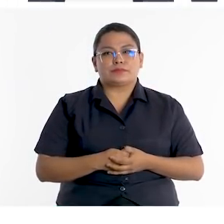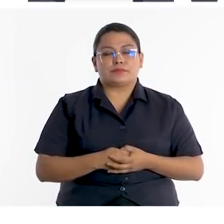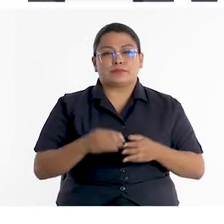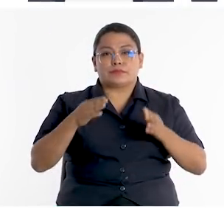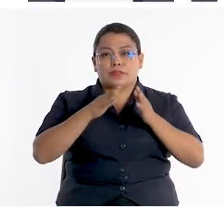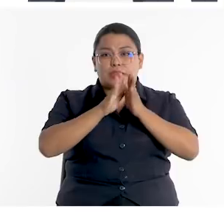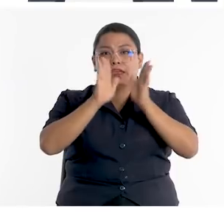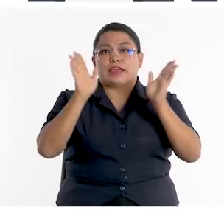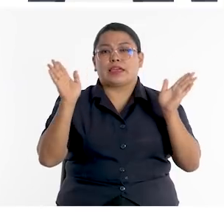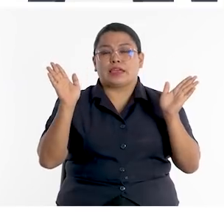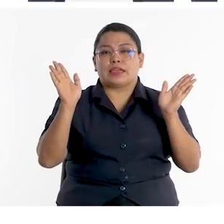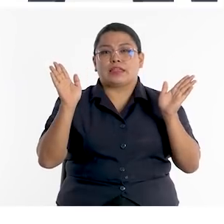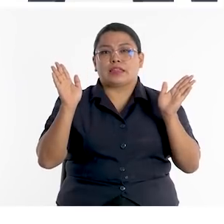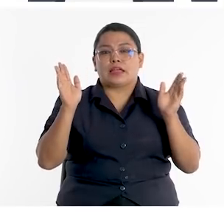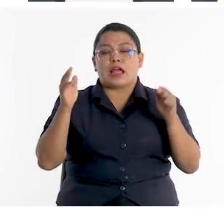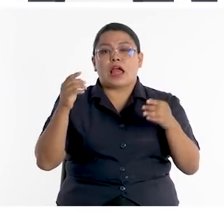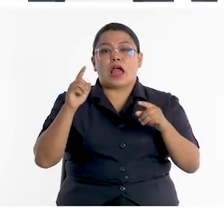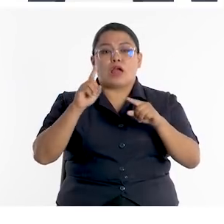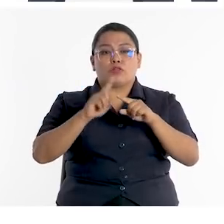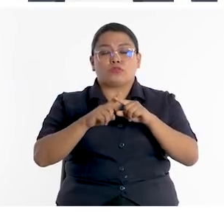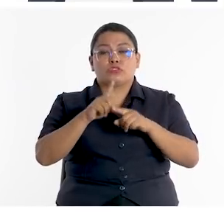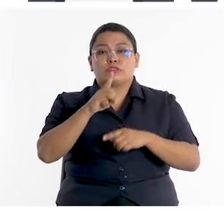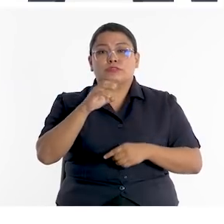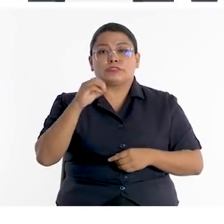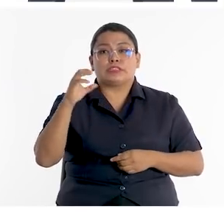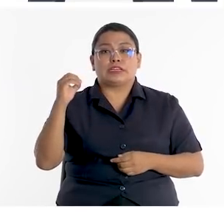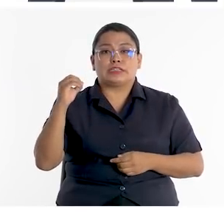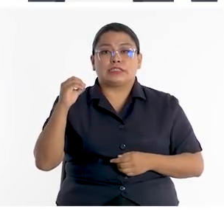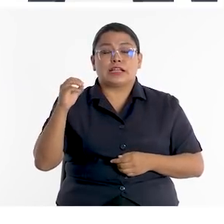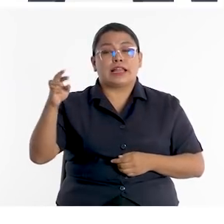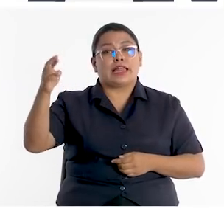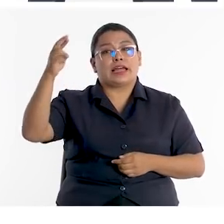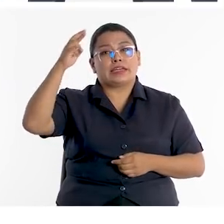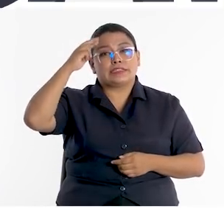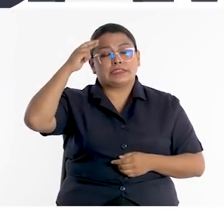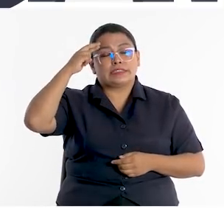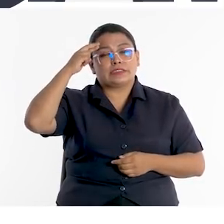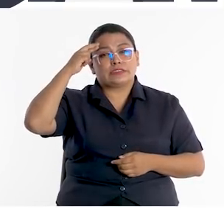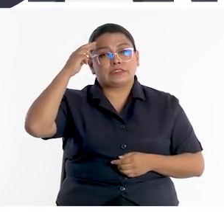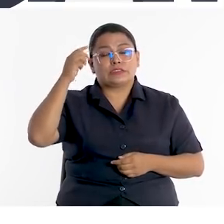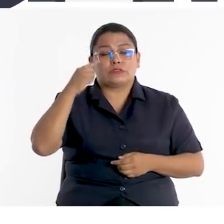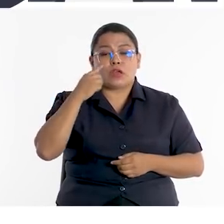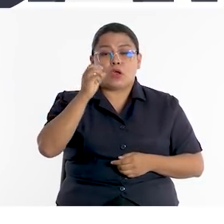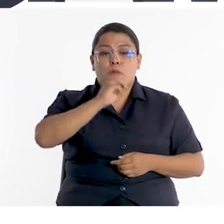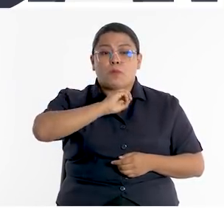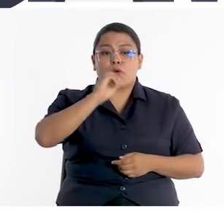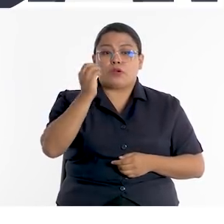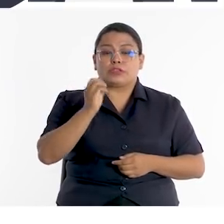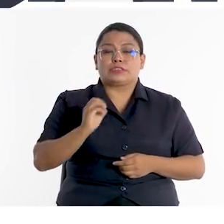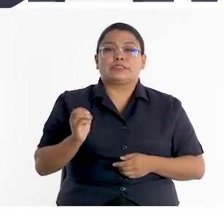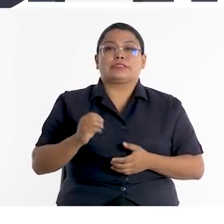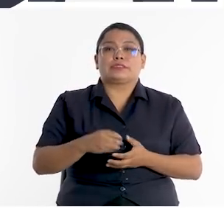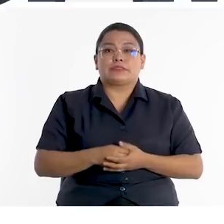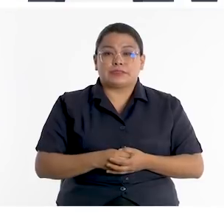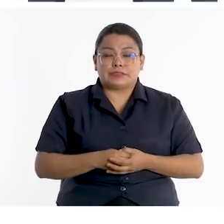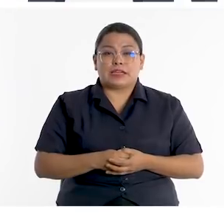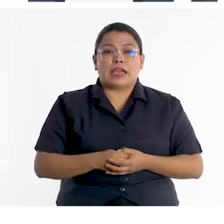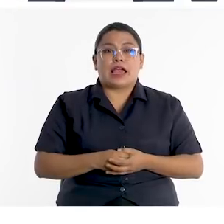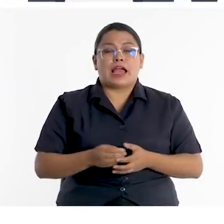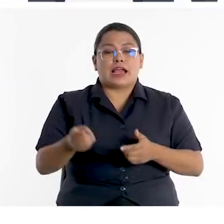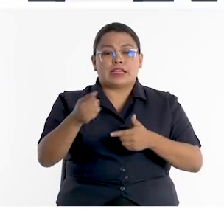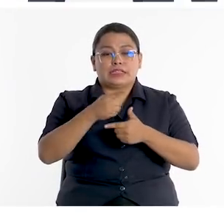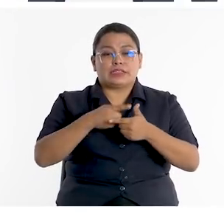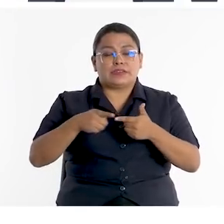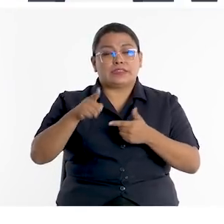En general, al multiplicar por 100 el valor de la razón, se obtiene el porcentaje. Al